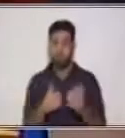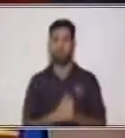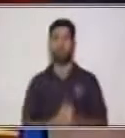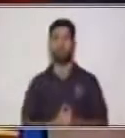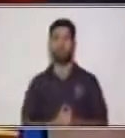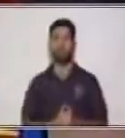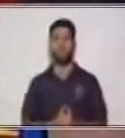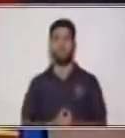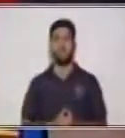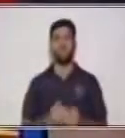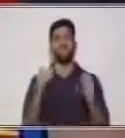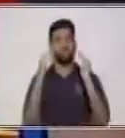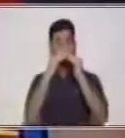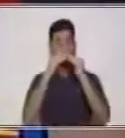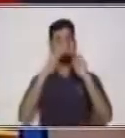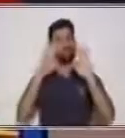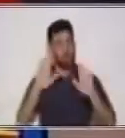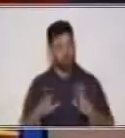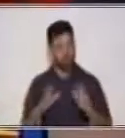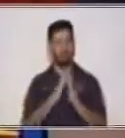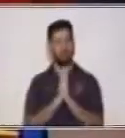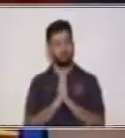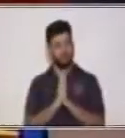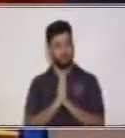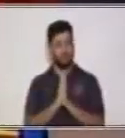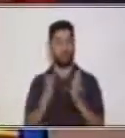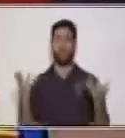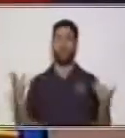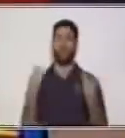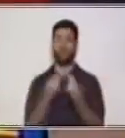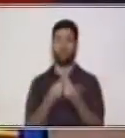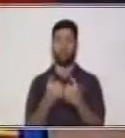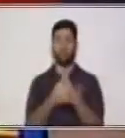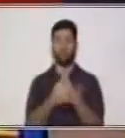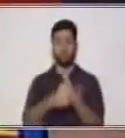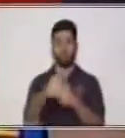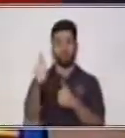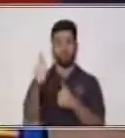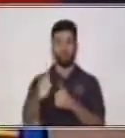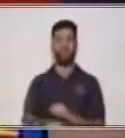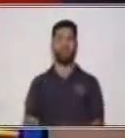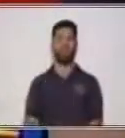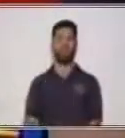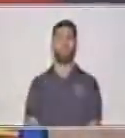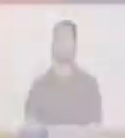muy importante, quédate en casa, porque juntos saldremos adelante.